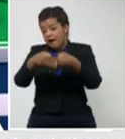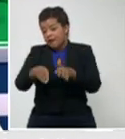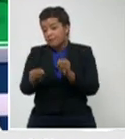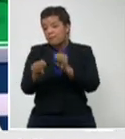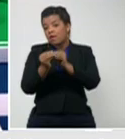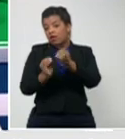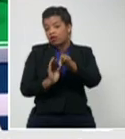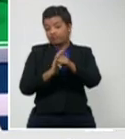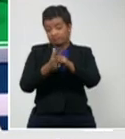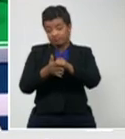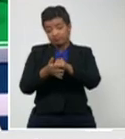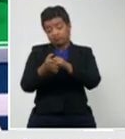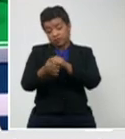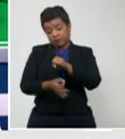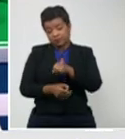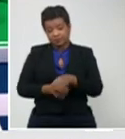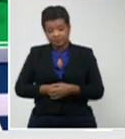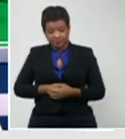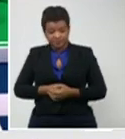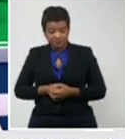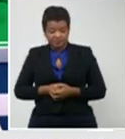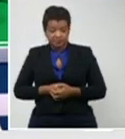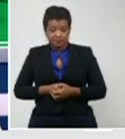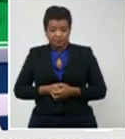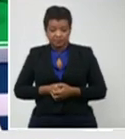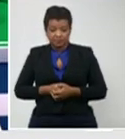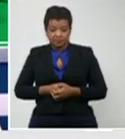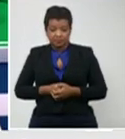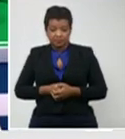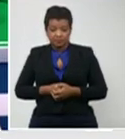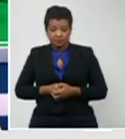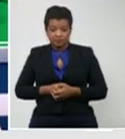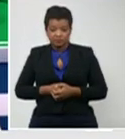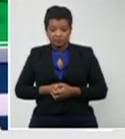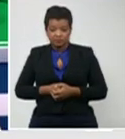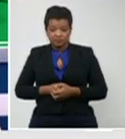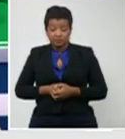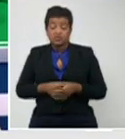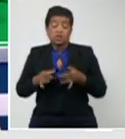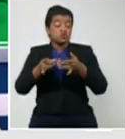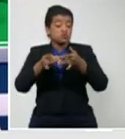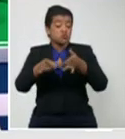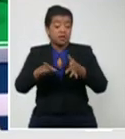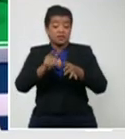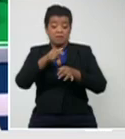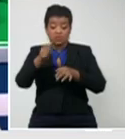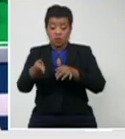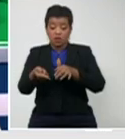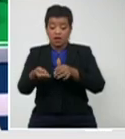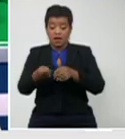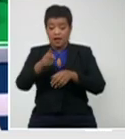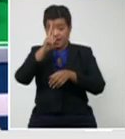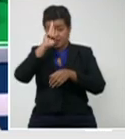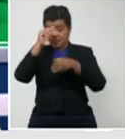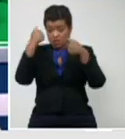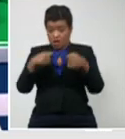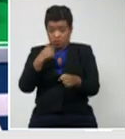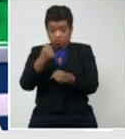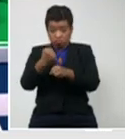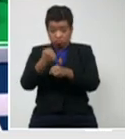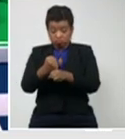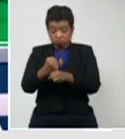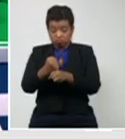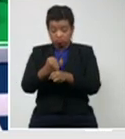puede pasar a cualquier cubano, pero que realmente no escatiman horario, no